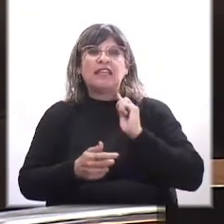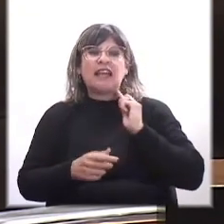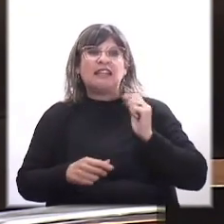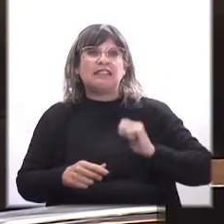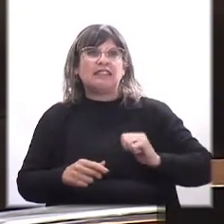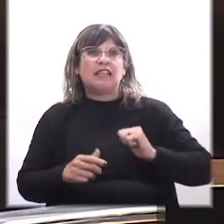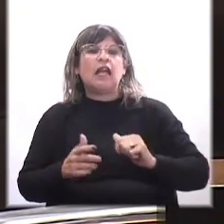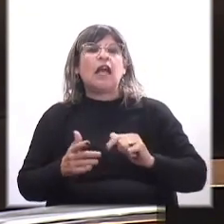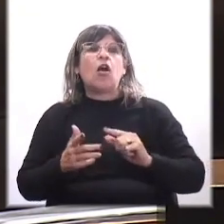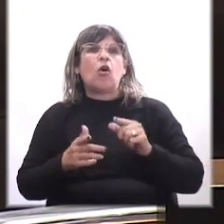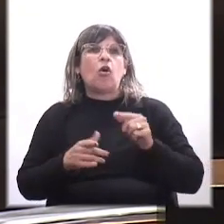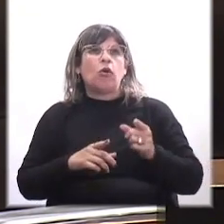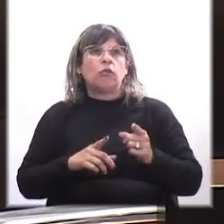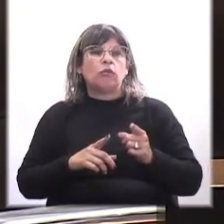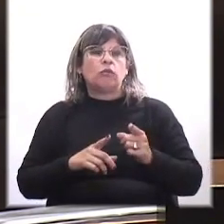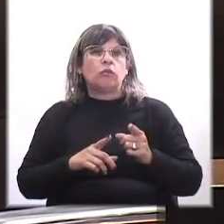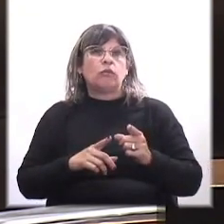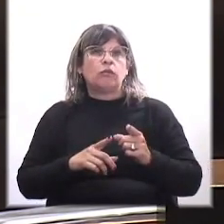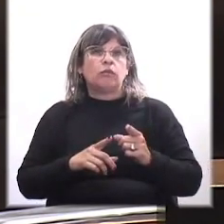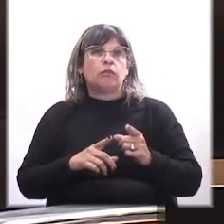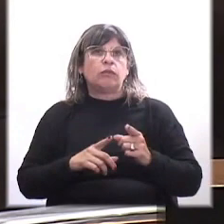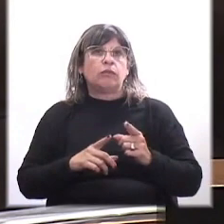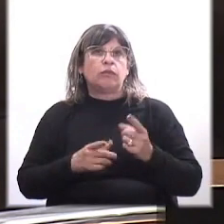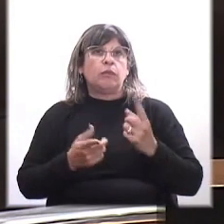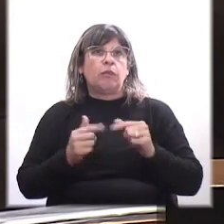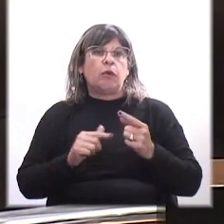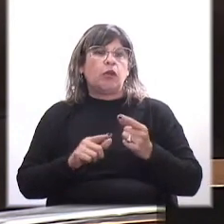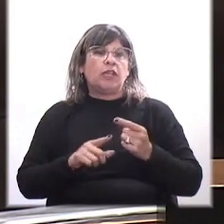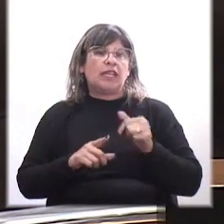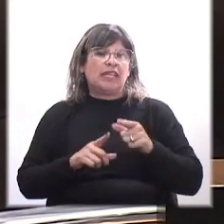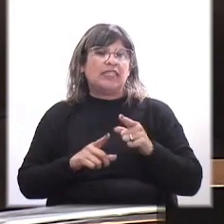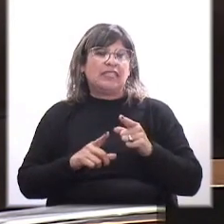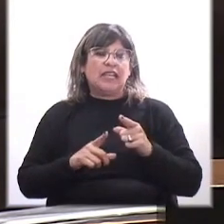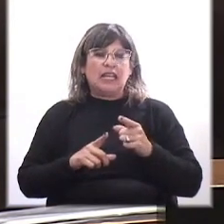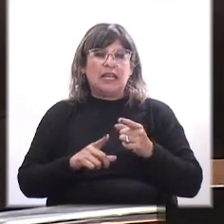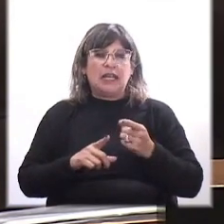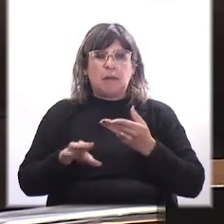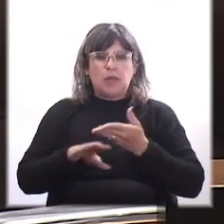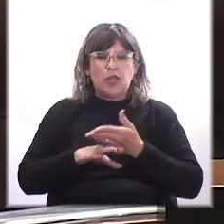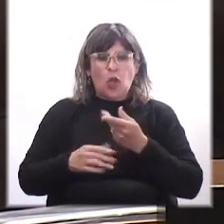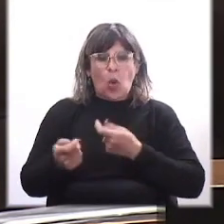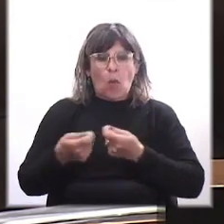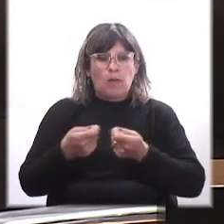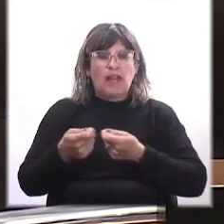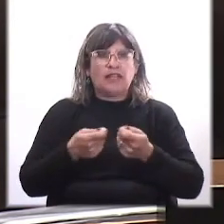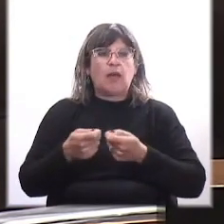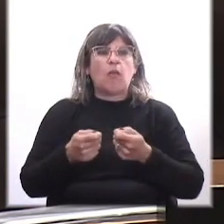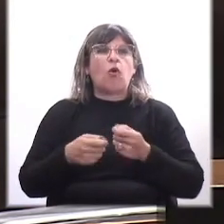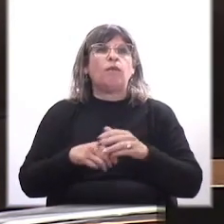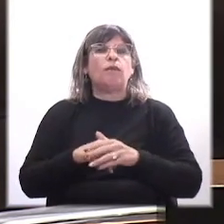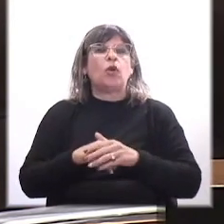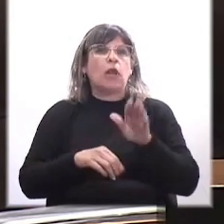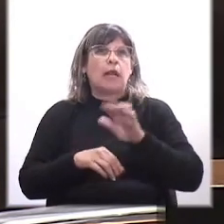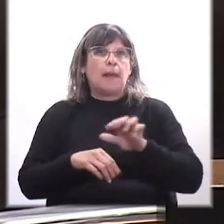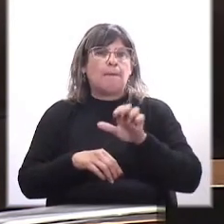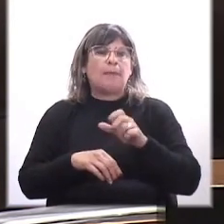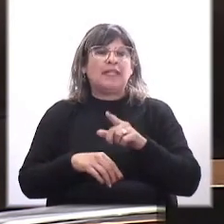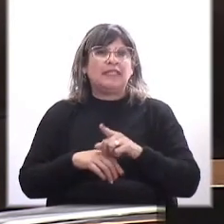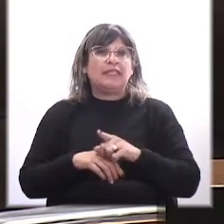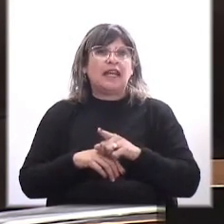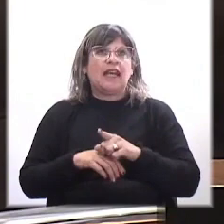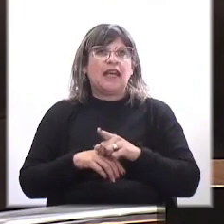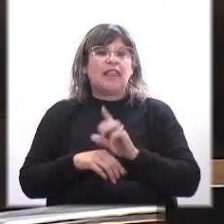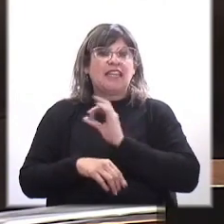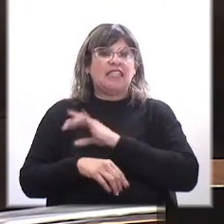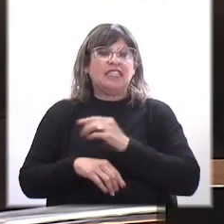el contrato por el que se había podido sacar un préstamo con la Corporación Andina de Fomento para